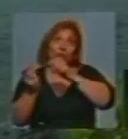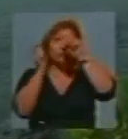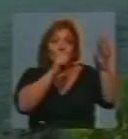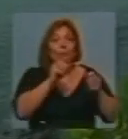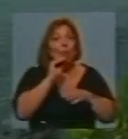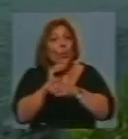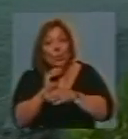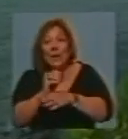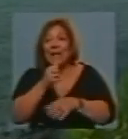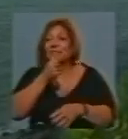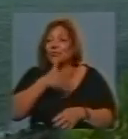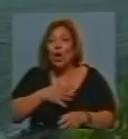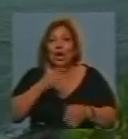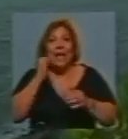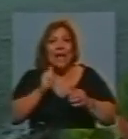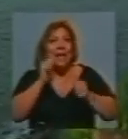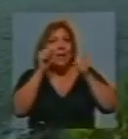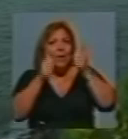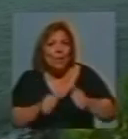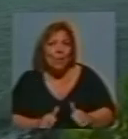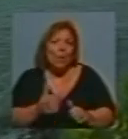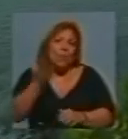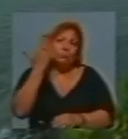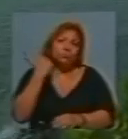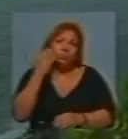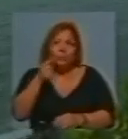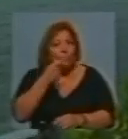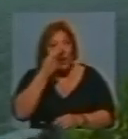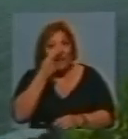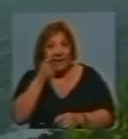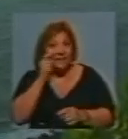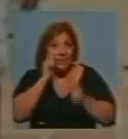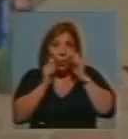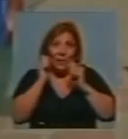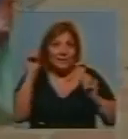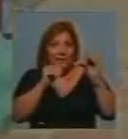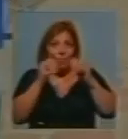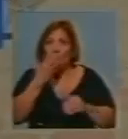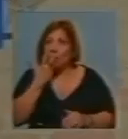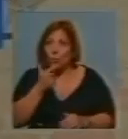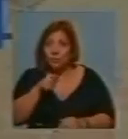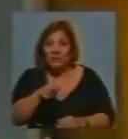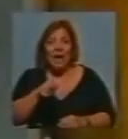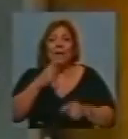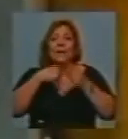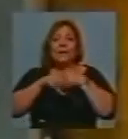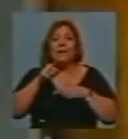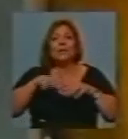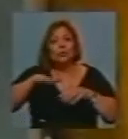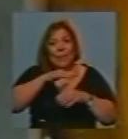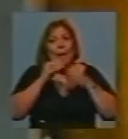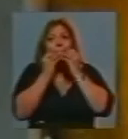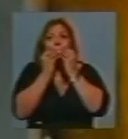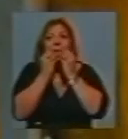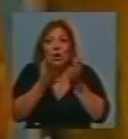cultural, histórico y monumental, continúa siendo uno de los lugares más interesantes de este país. La seguridad ha mejorado sensiblemente en